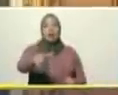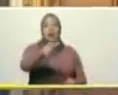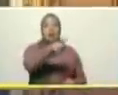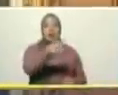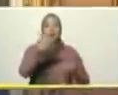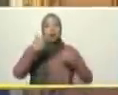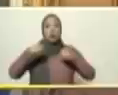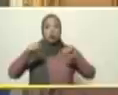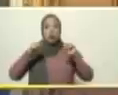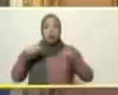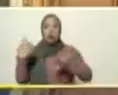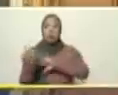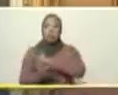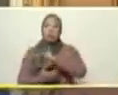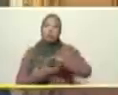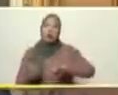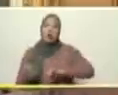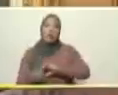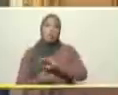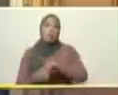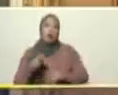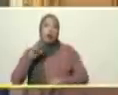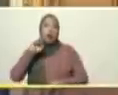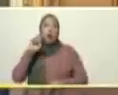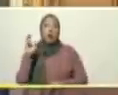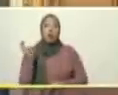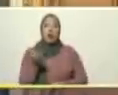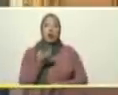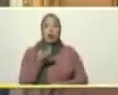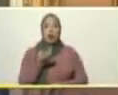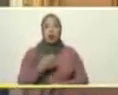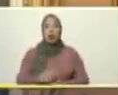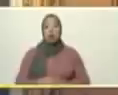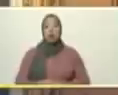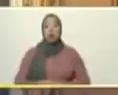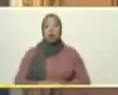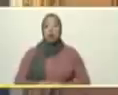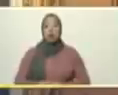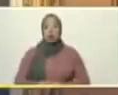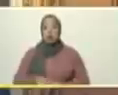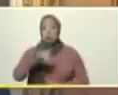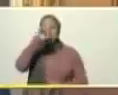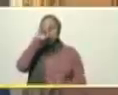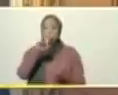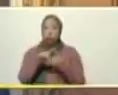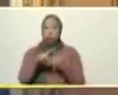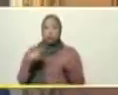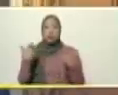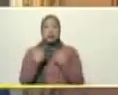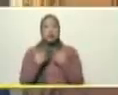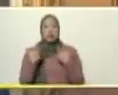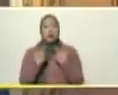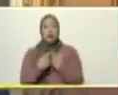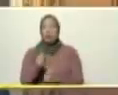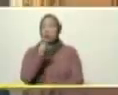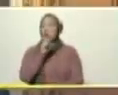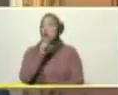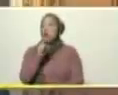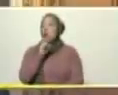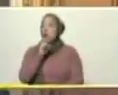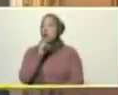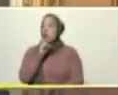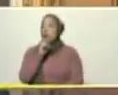de Ucrania somos testigos de cómo Occidente ha